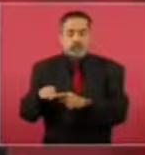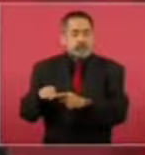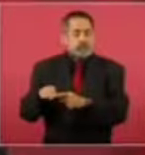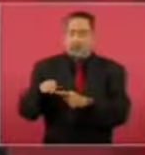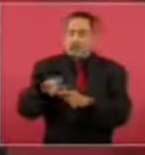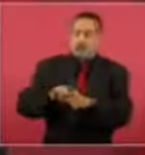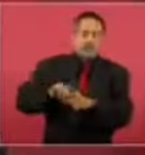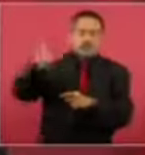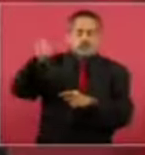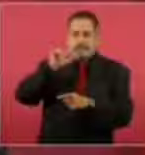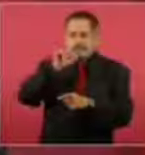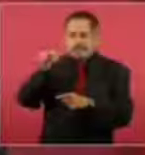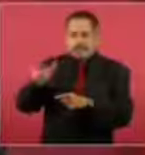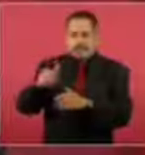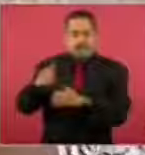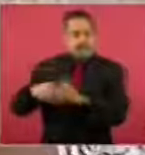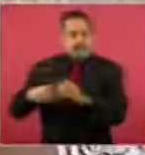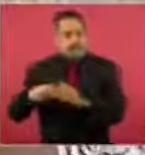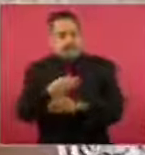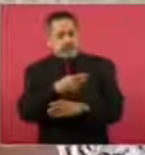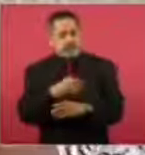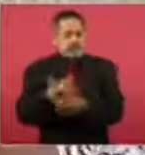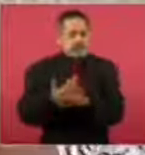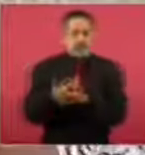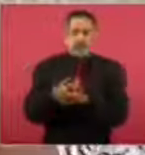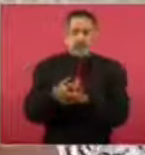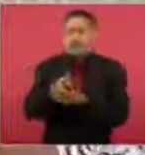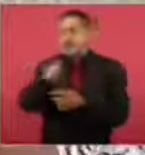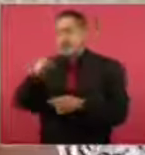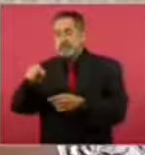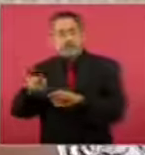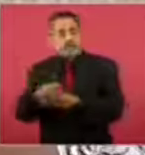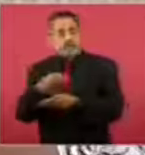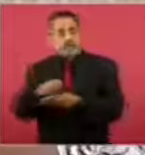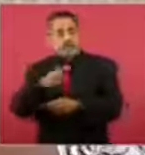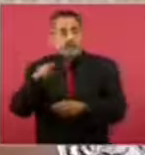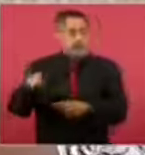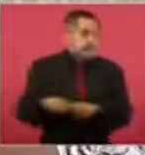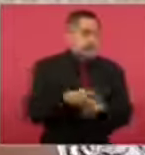a salir o que iban a esperar en una sala.